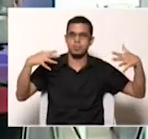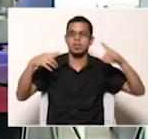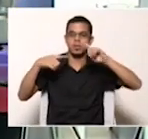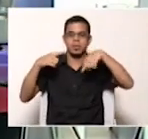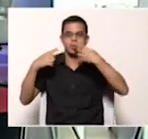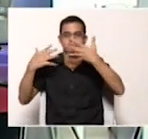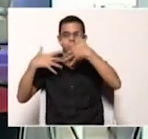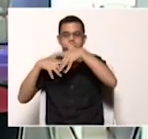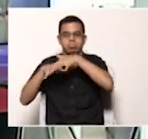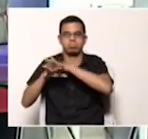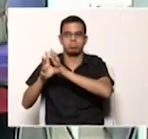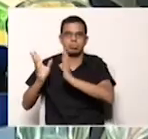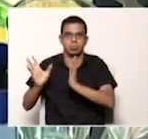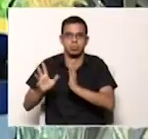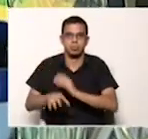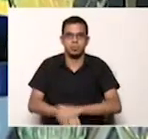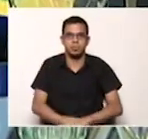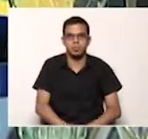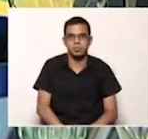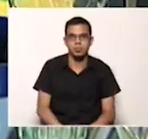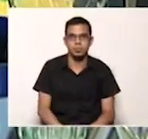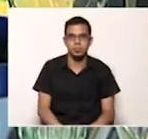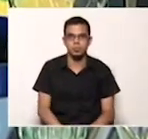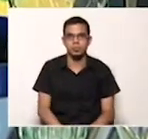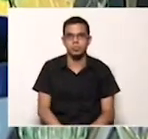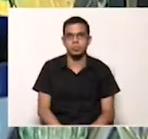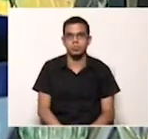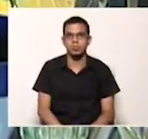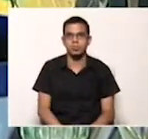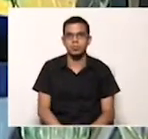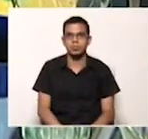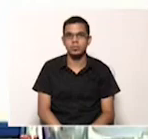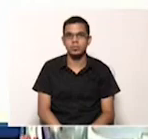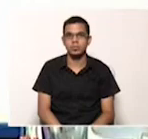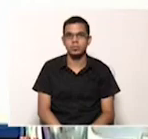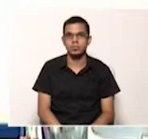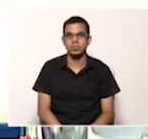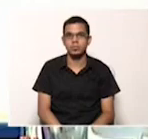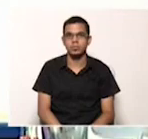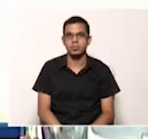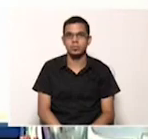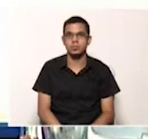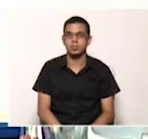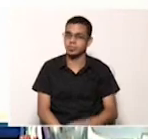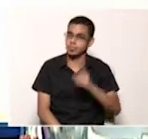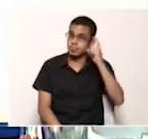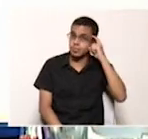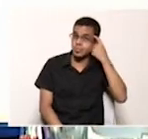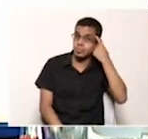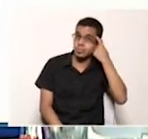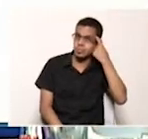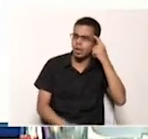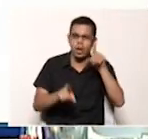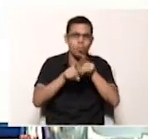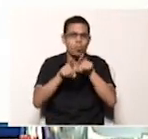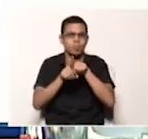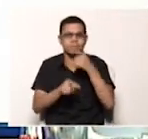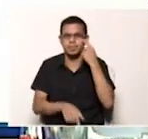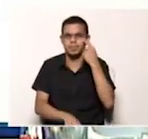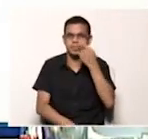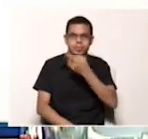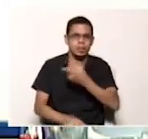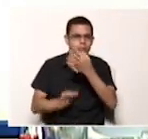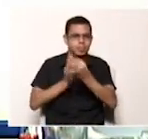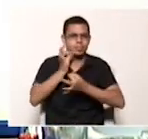solubilizan y se van enfriando, se condensan, que acabo de explicar el proceso de condensación, y se